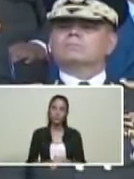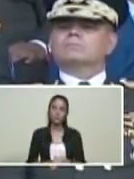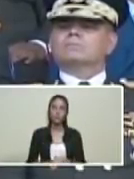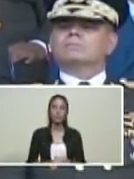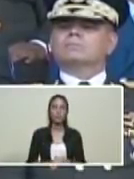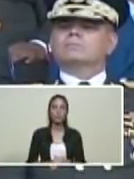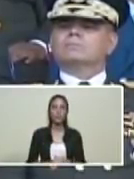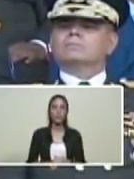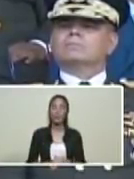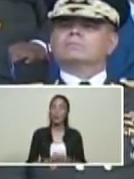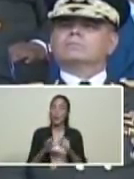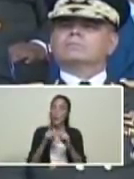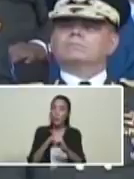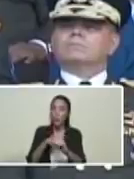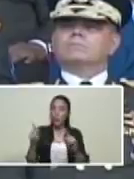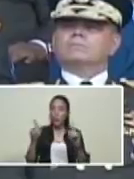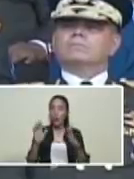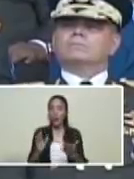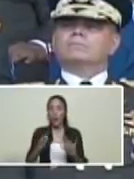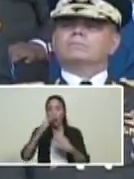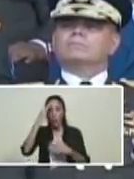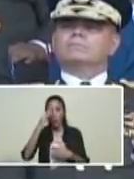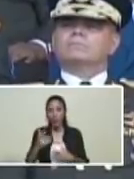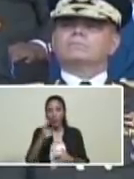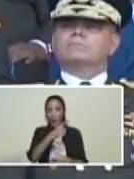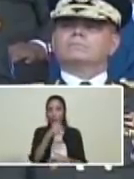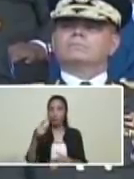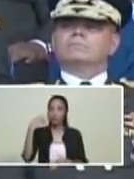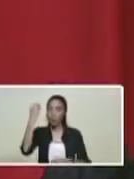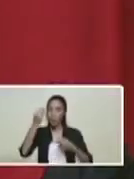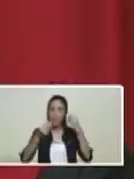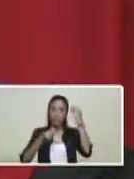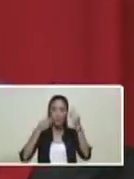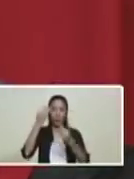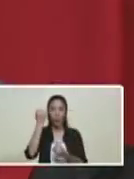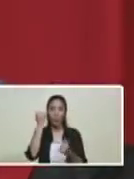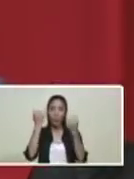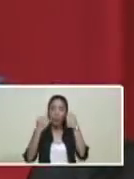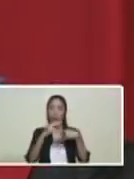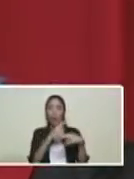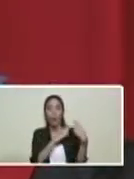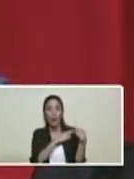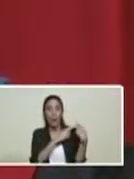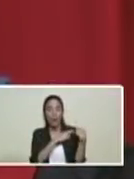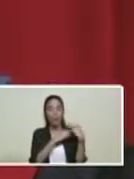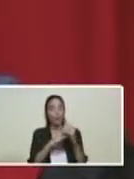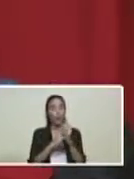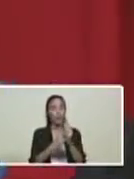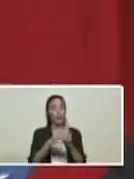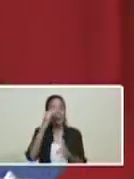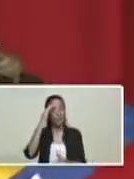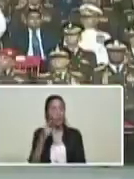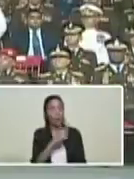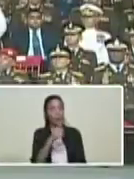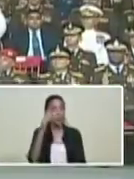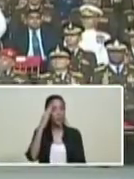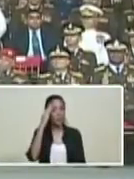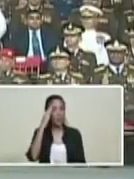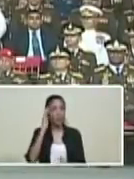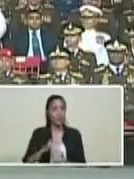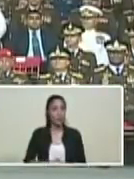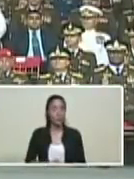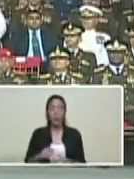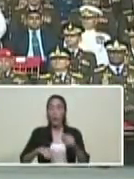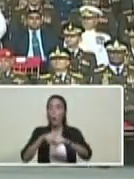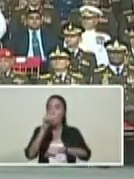pero los estrategas militares los pensadores los jefes líderes militares deben saber que la